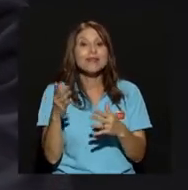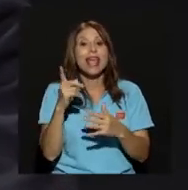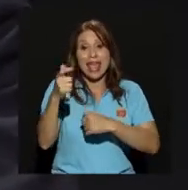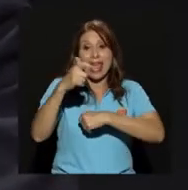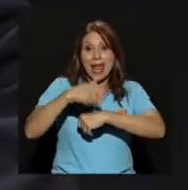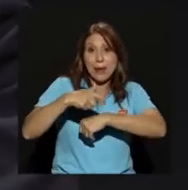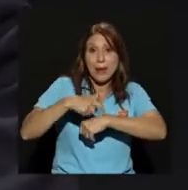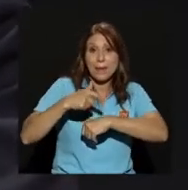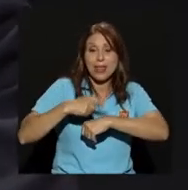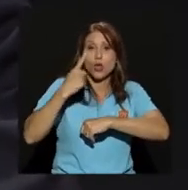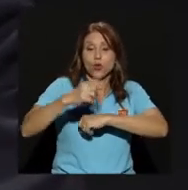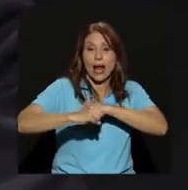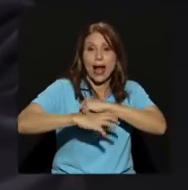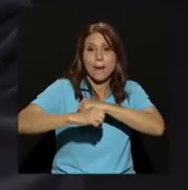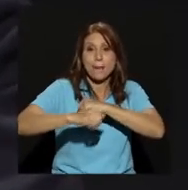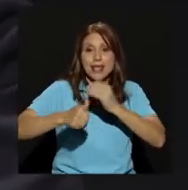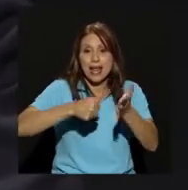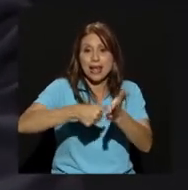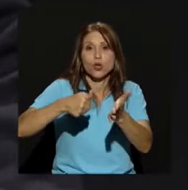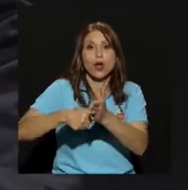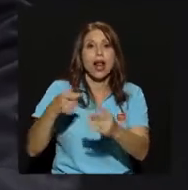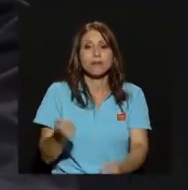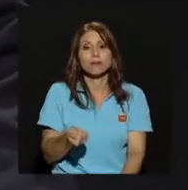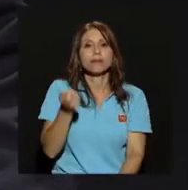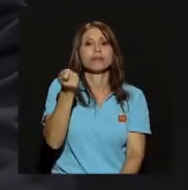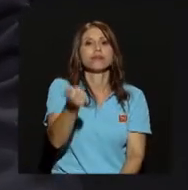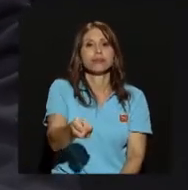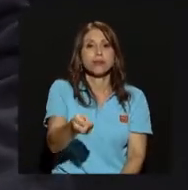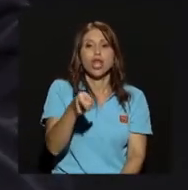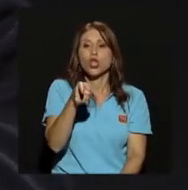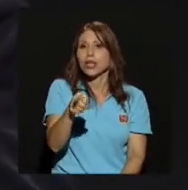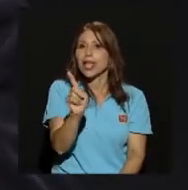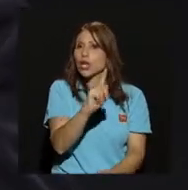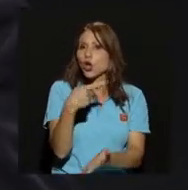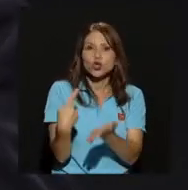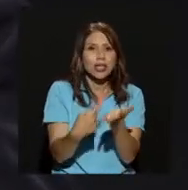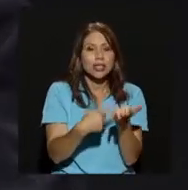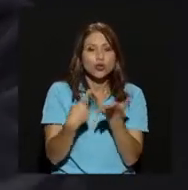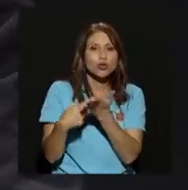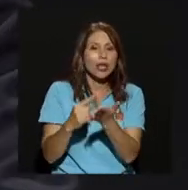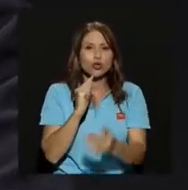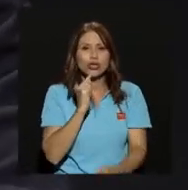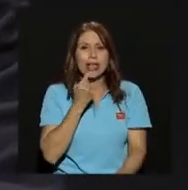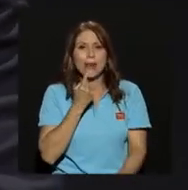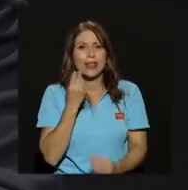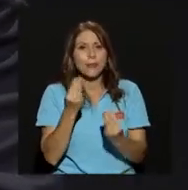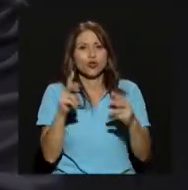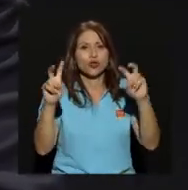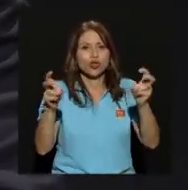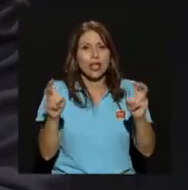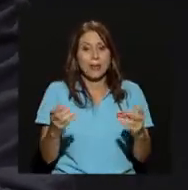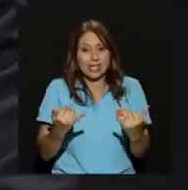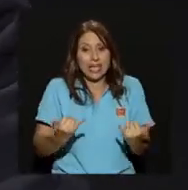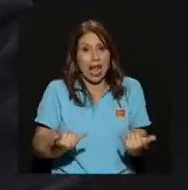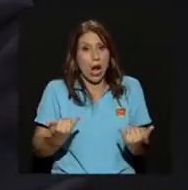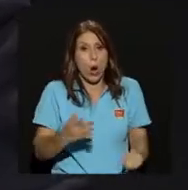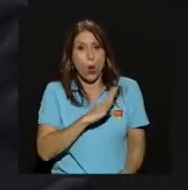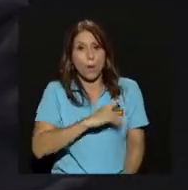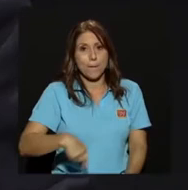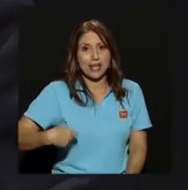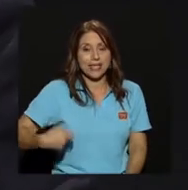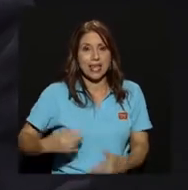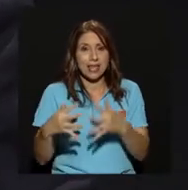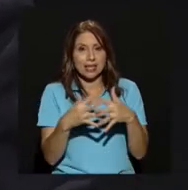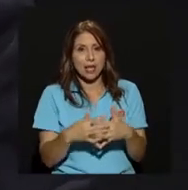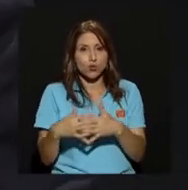electoral en donde no se discutieron seriamente muchos de los temas y hoy tenemos un presidente de los eeuu